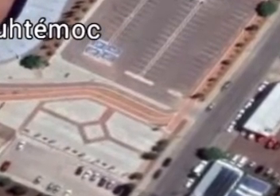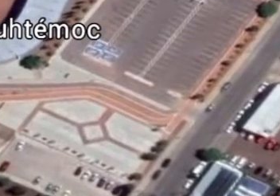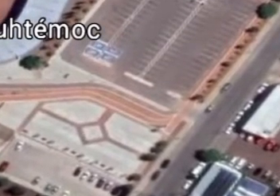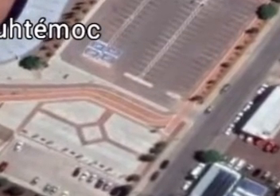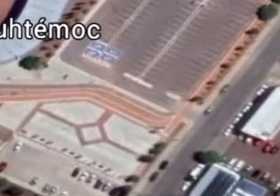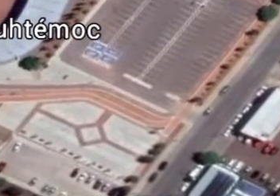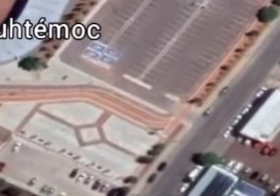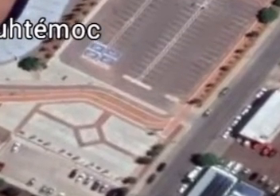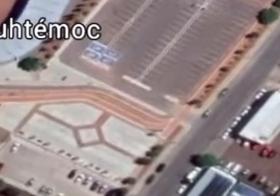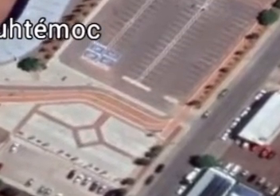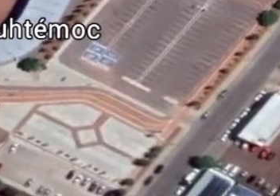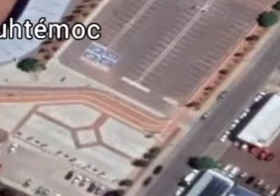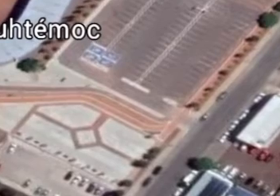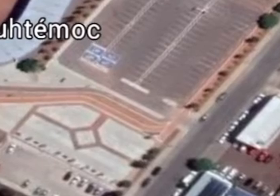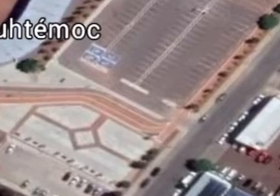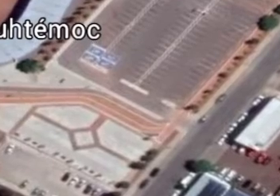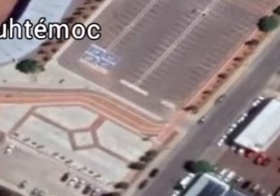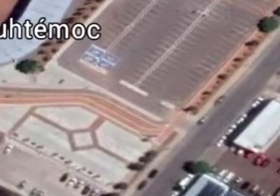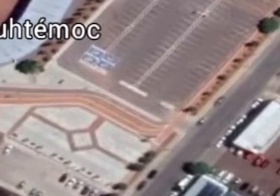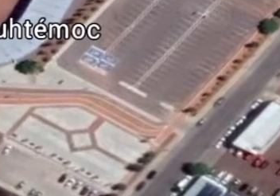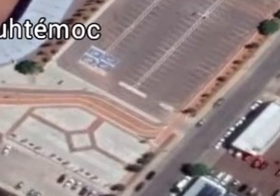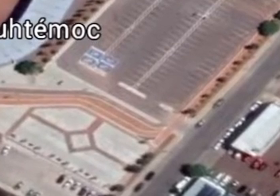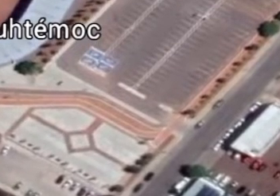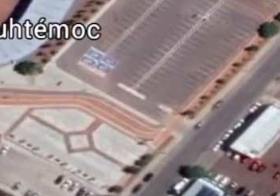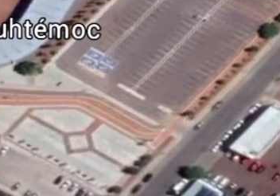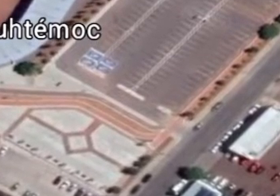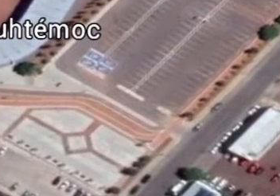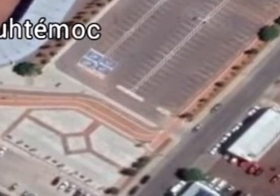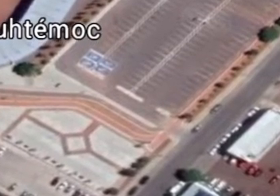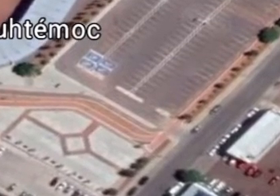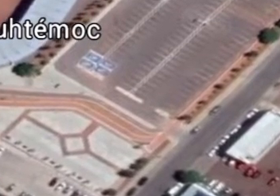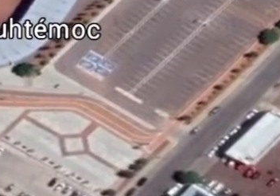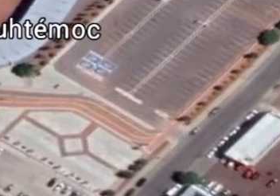estado también vamos a arrestar vamos a estar vacunando en nuestro en lo que son los automóviles